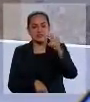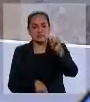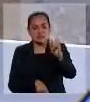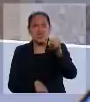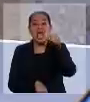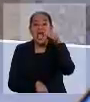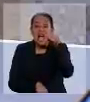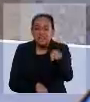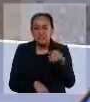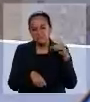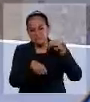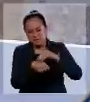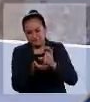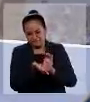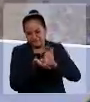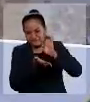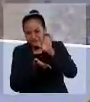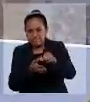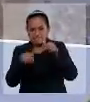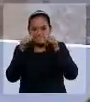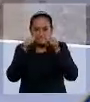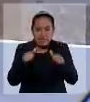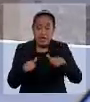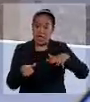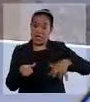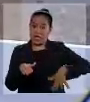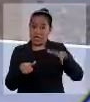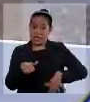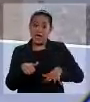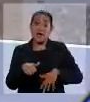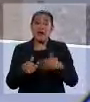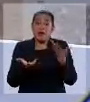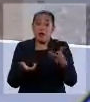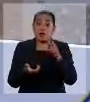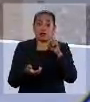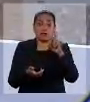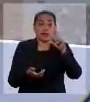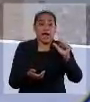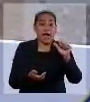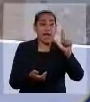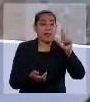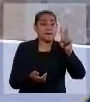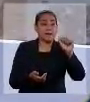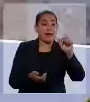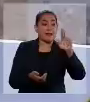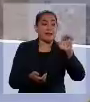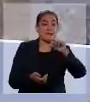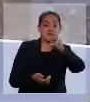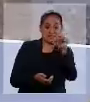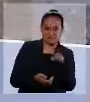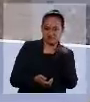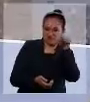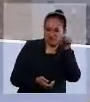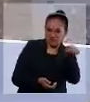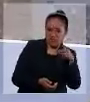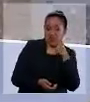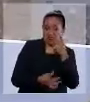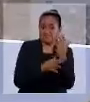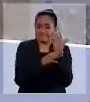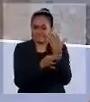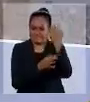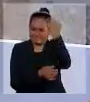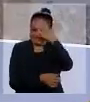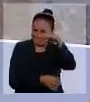pasada que la doctora María Elena Álvarez Bullá Roses, especialista en biotecnología de la